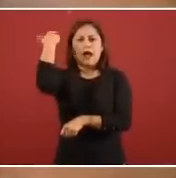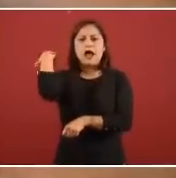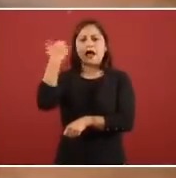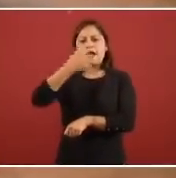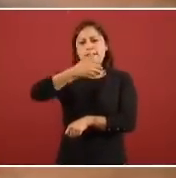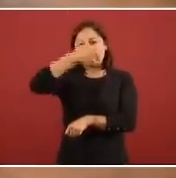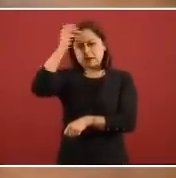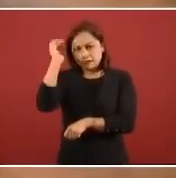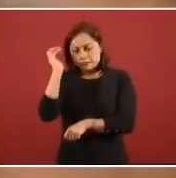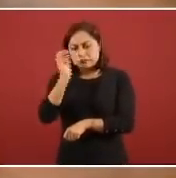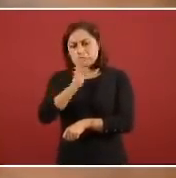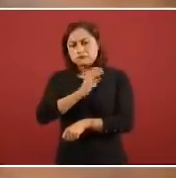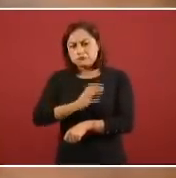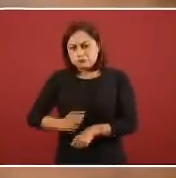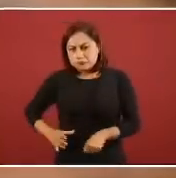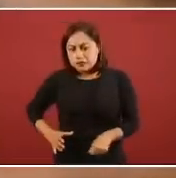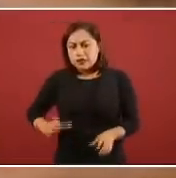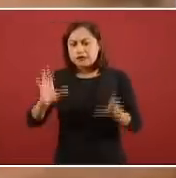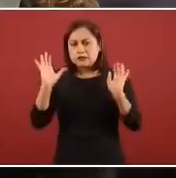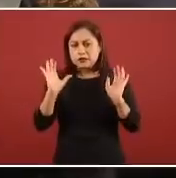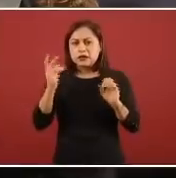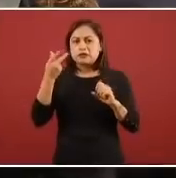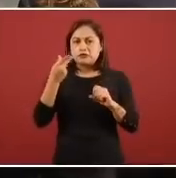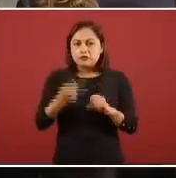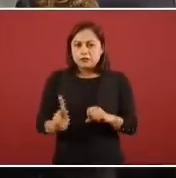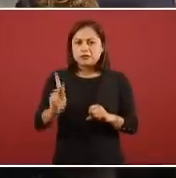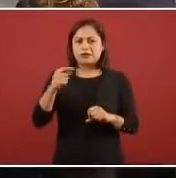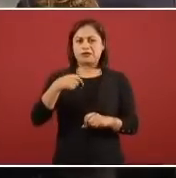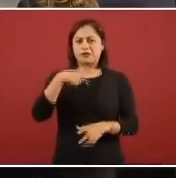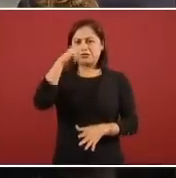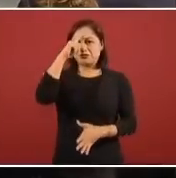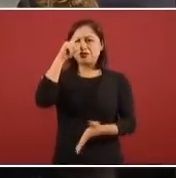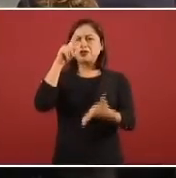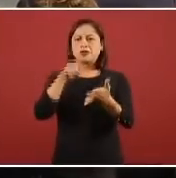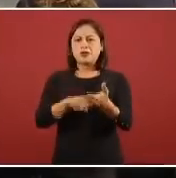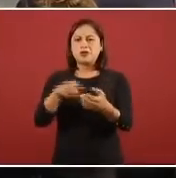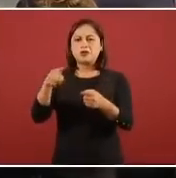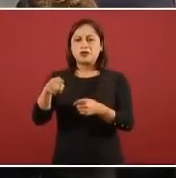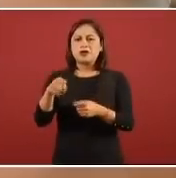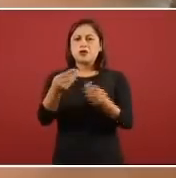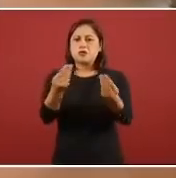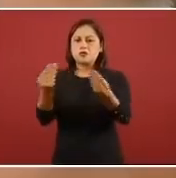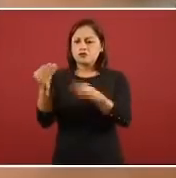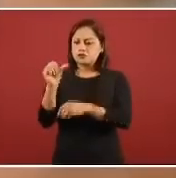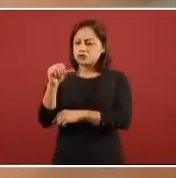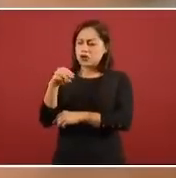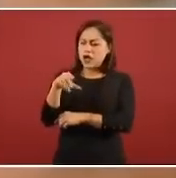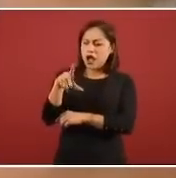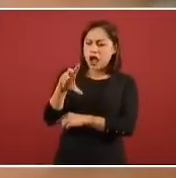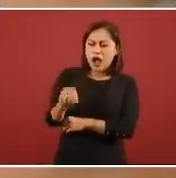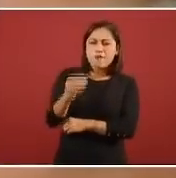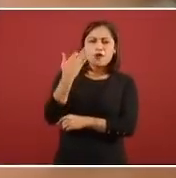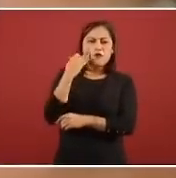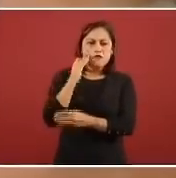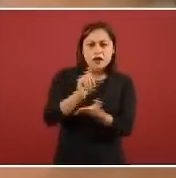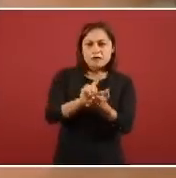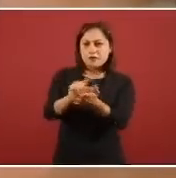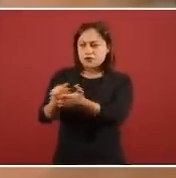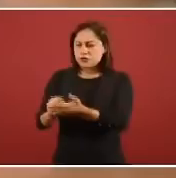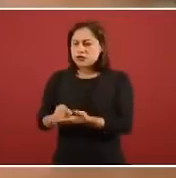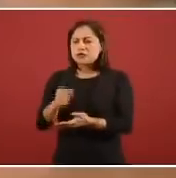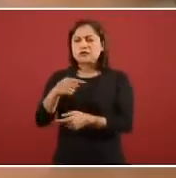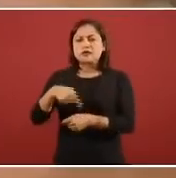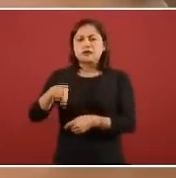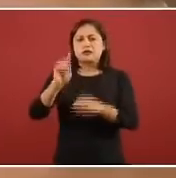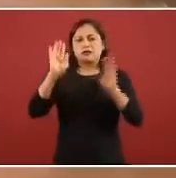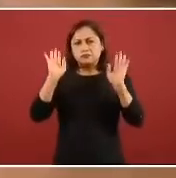estos simpatizantes, estas cuentas de Twitter, de las redes AMLO, pues nos están viendo así, y a mí me gustaría, pues